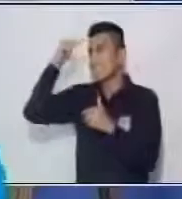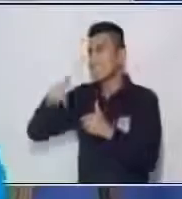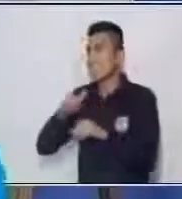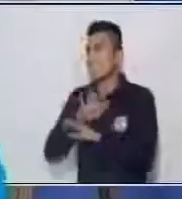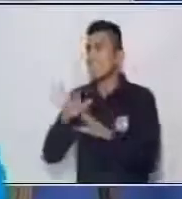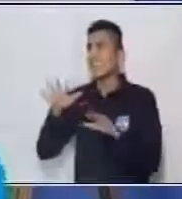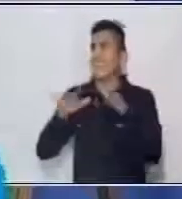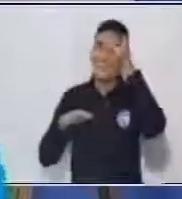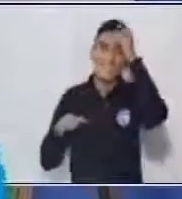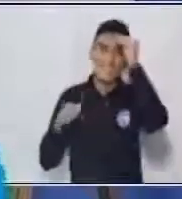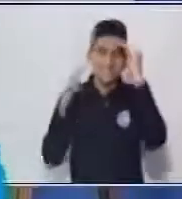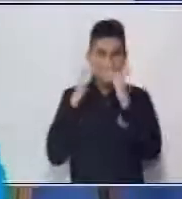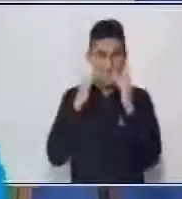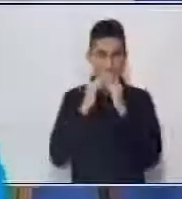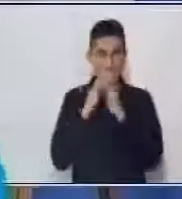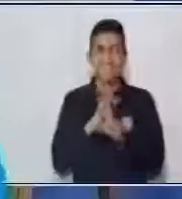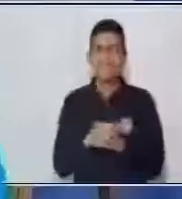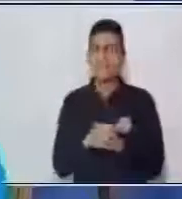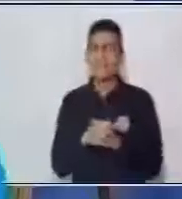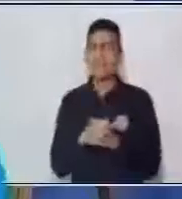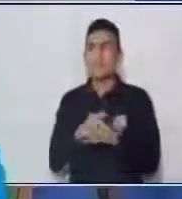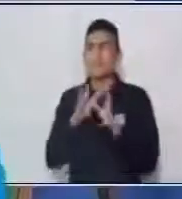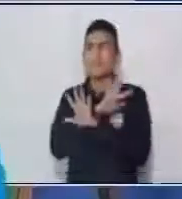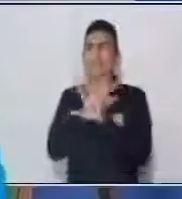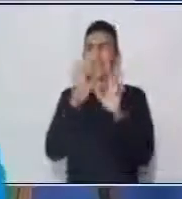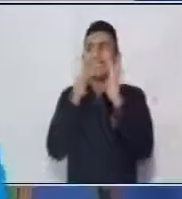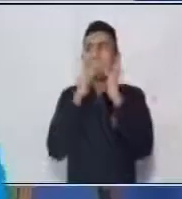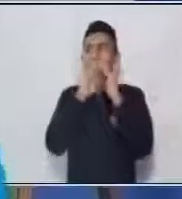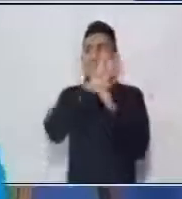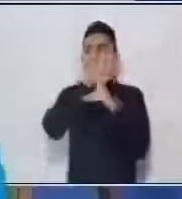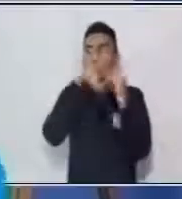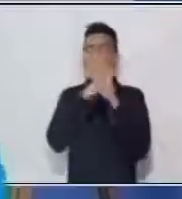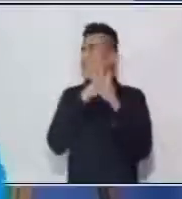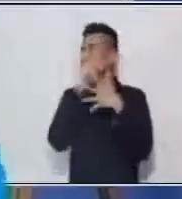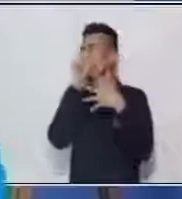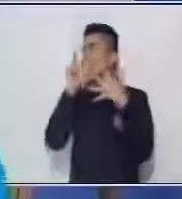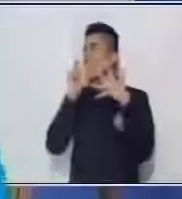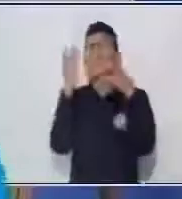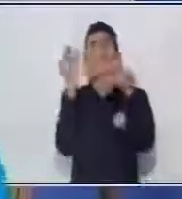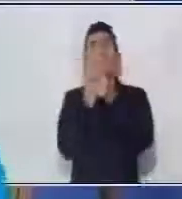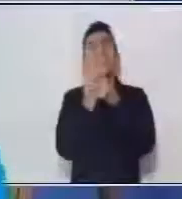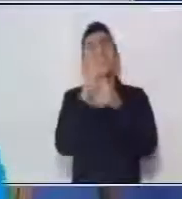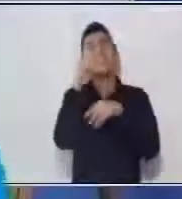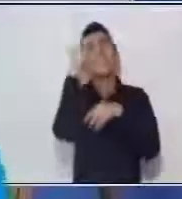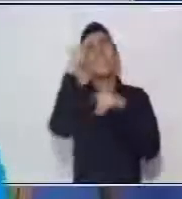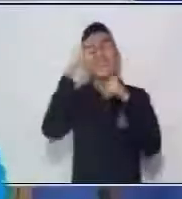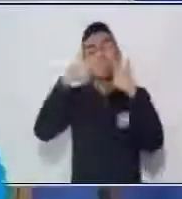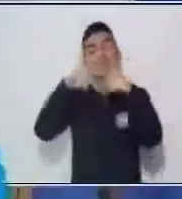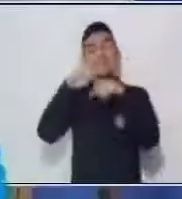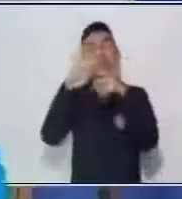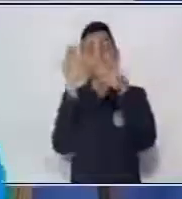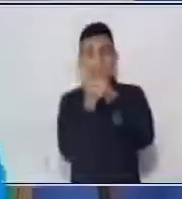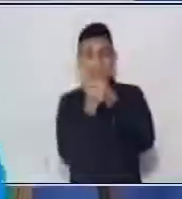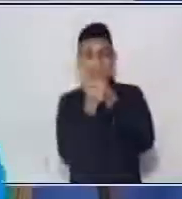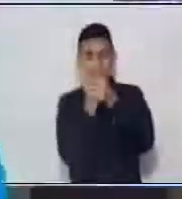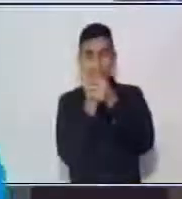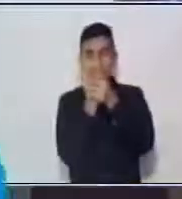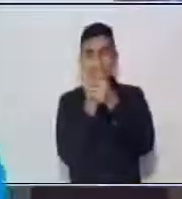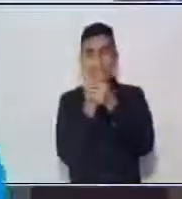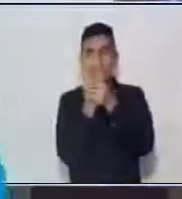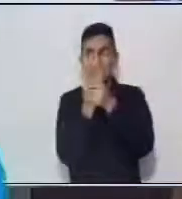segmento de Aprendo en Casa. Luego de eso, guarda todas tus cosas en el lugar donde corresponde. Ante